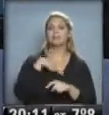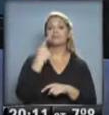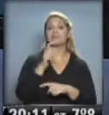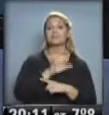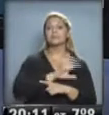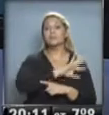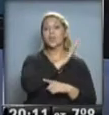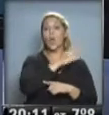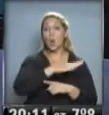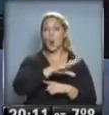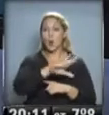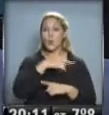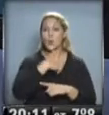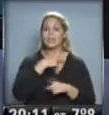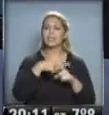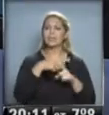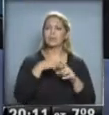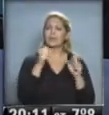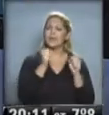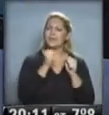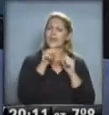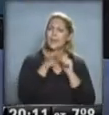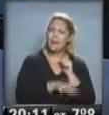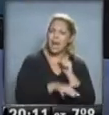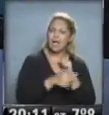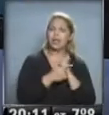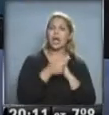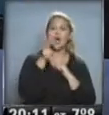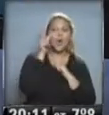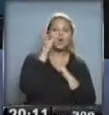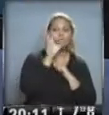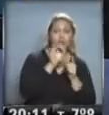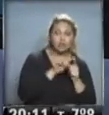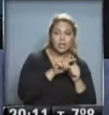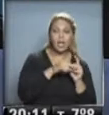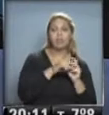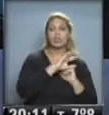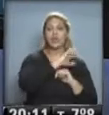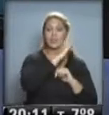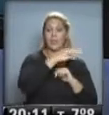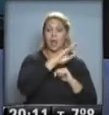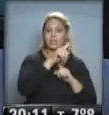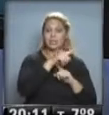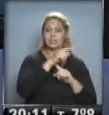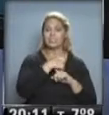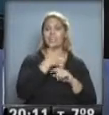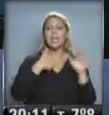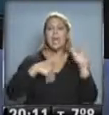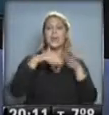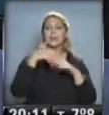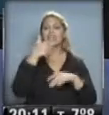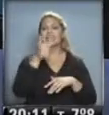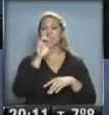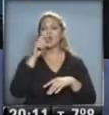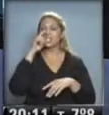de toda la región patagónica, unas temperaturas realmente muy bajas, mínimas de 8 grados bajo cero a lo largo de la región cordillerana, máximas de apenas 6